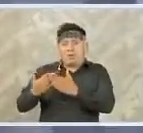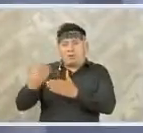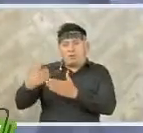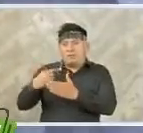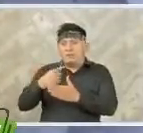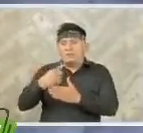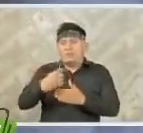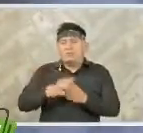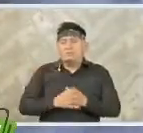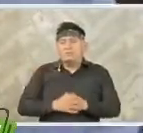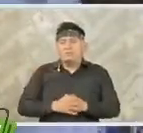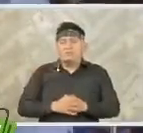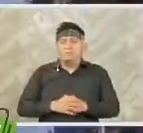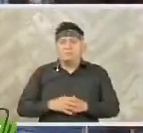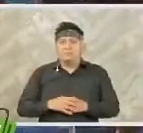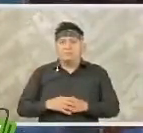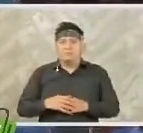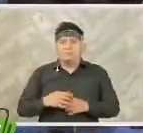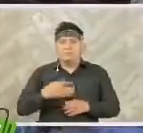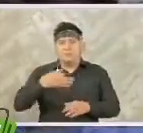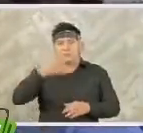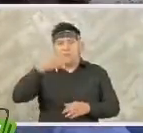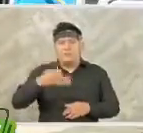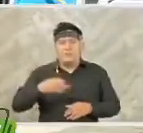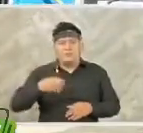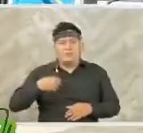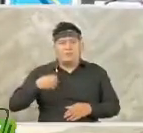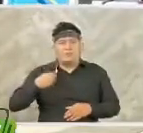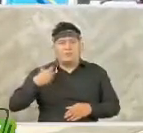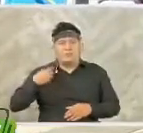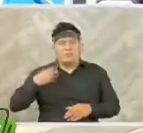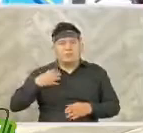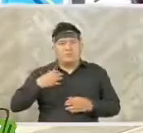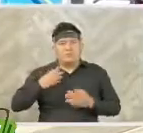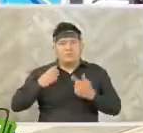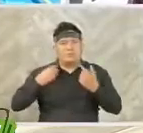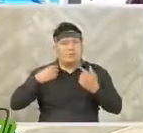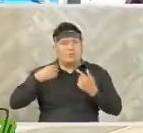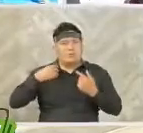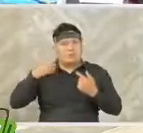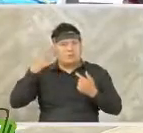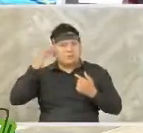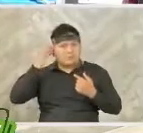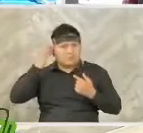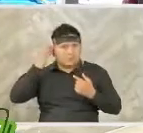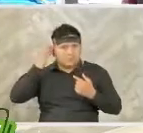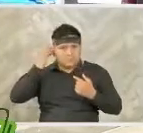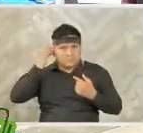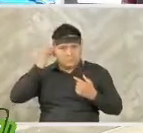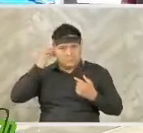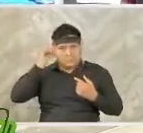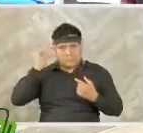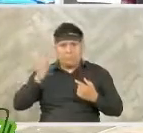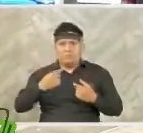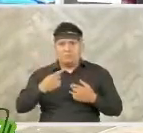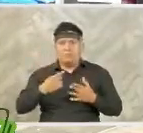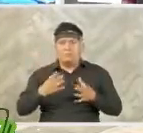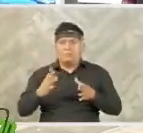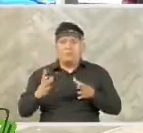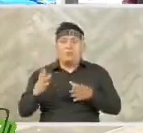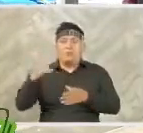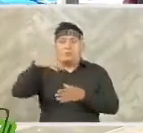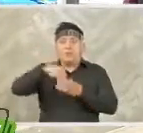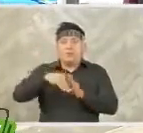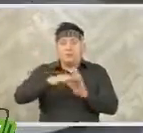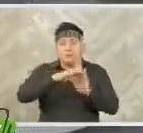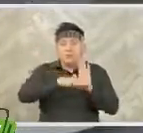de atención, el componente de verdad y el componente de reparación integral son componentes que al también estar involucrados dentro de nuestros planes